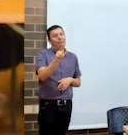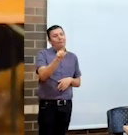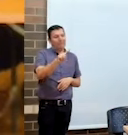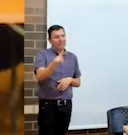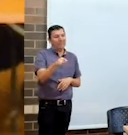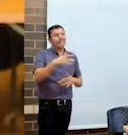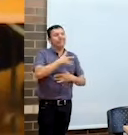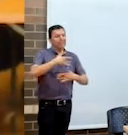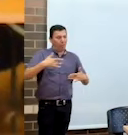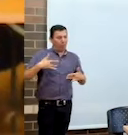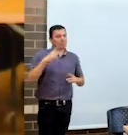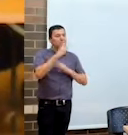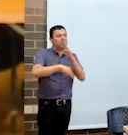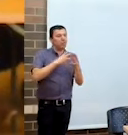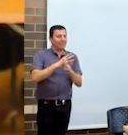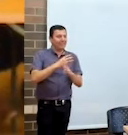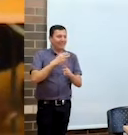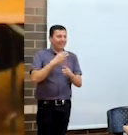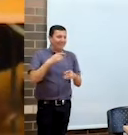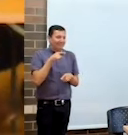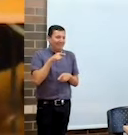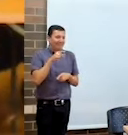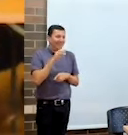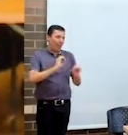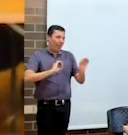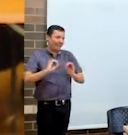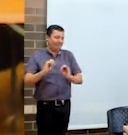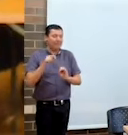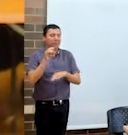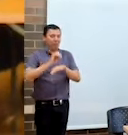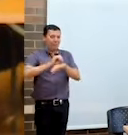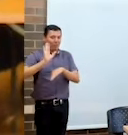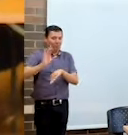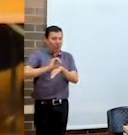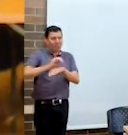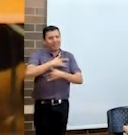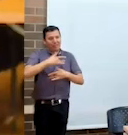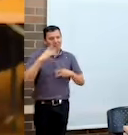que se vienen dando desde antes. Desde la Organización Mundial de la Salud